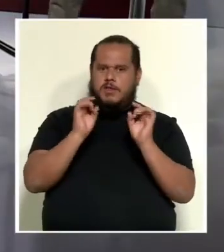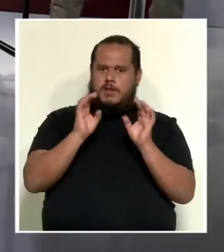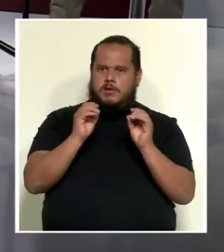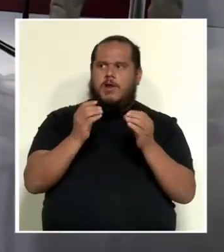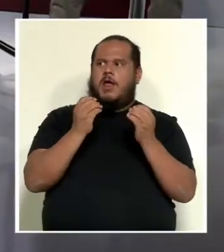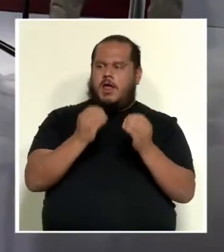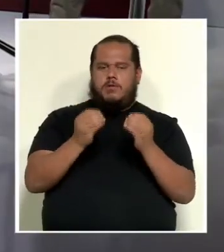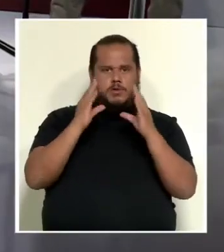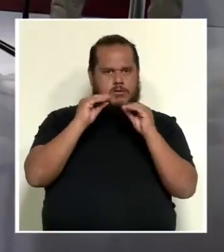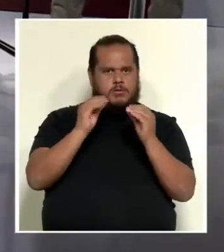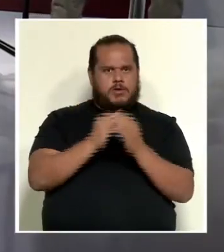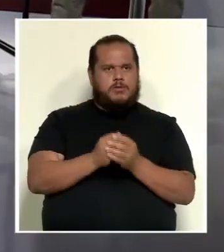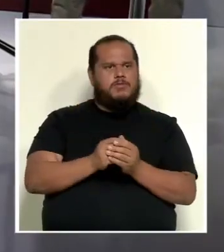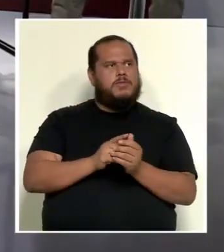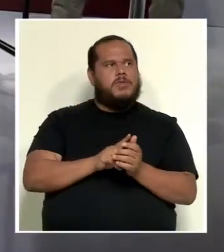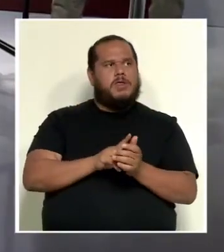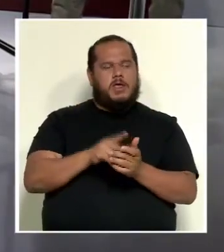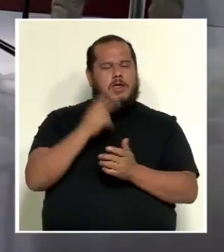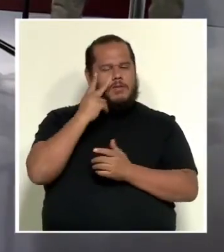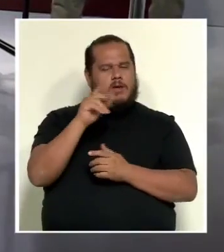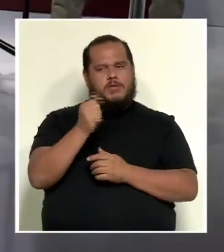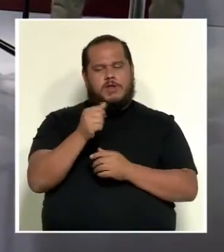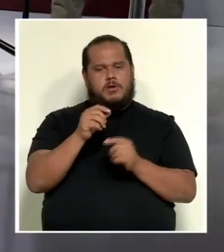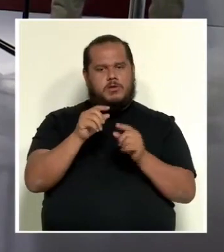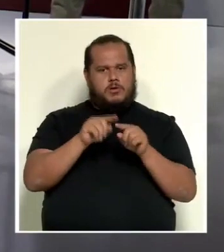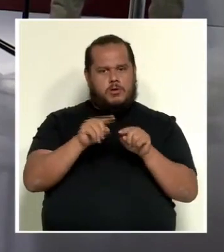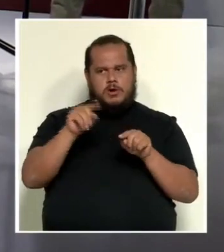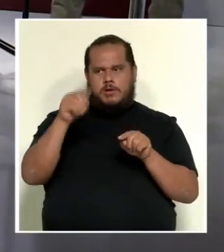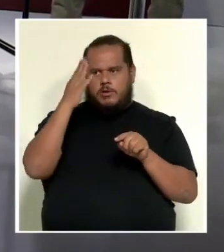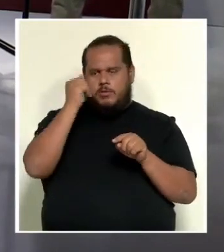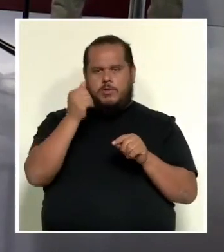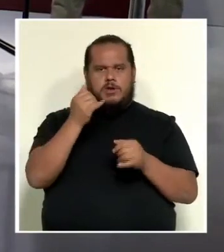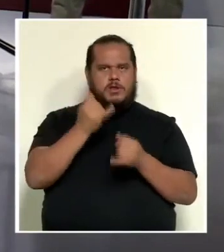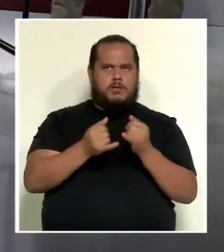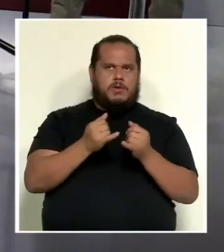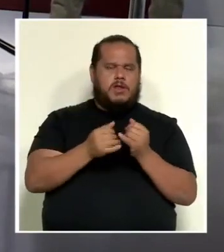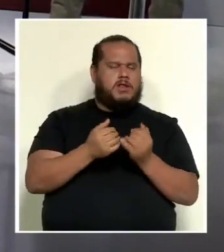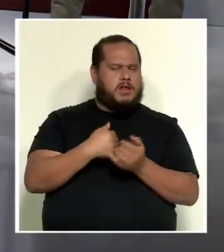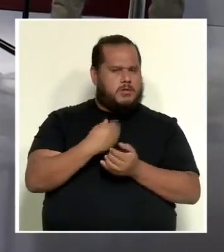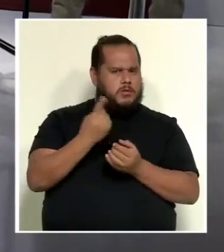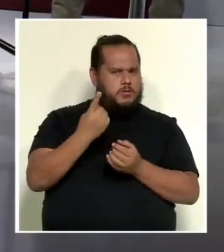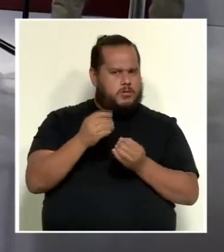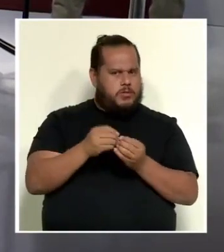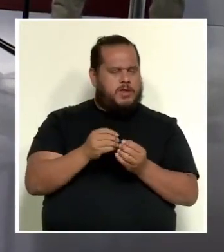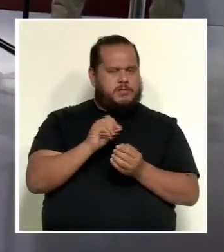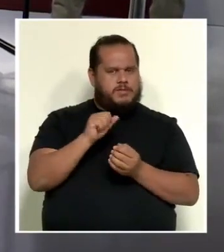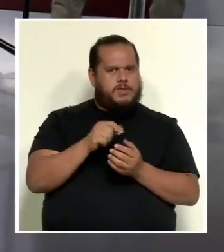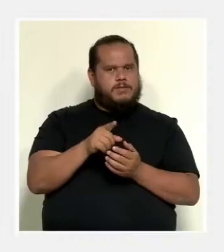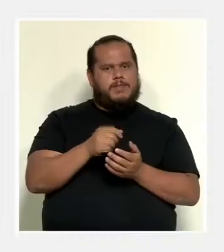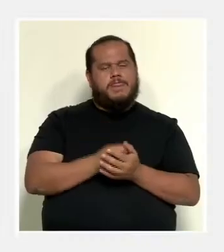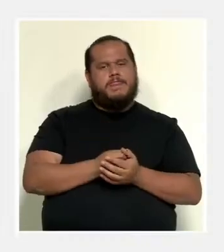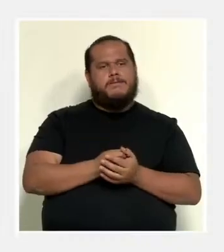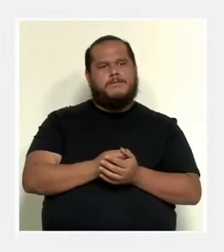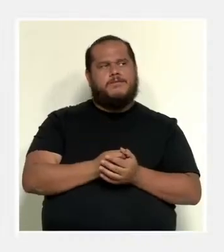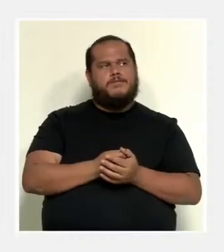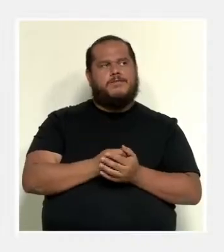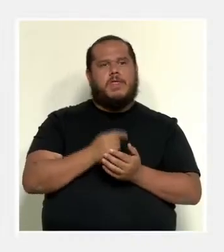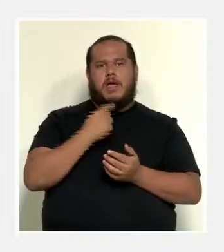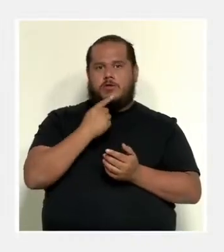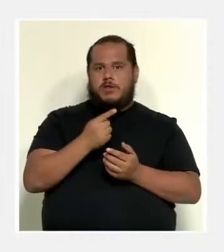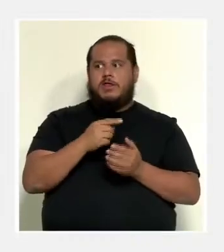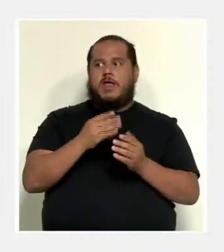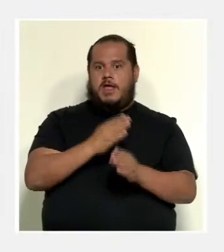información. Veamos el otro gráfico para terminar, don Carlos, porque creo que teníamos uno más, ¿verdad? Sí, este nos marca